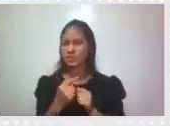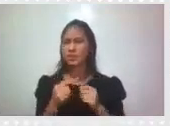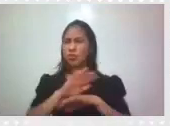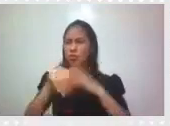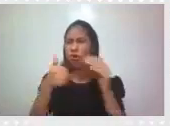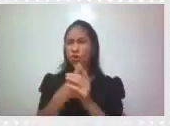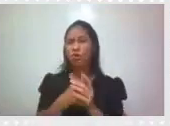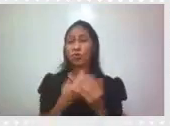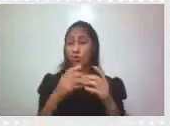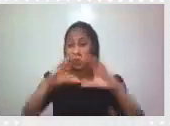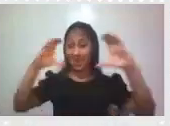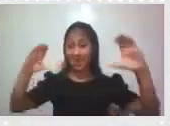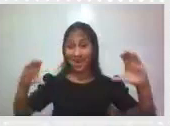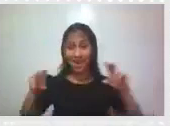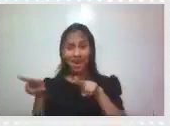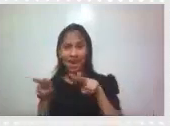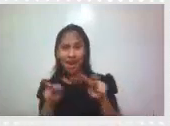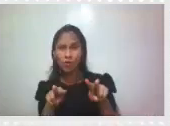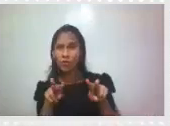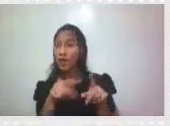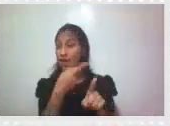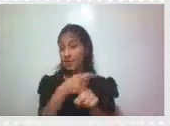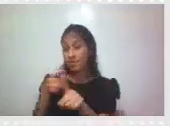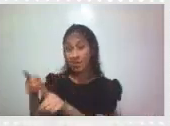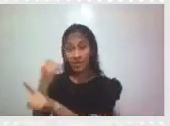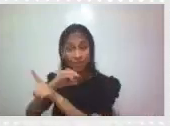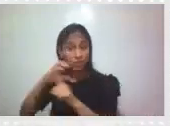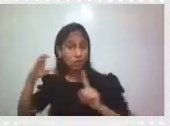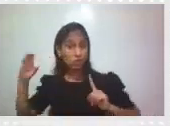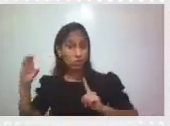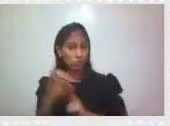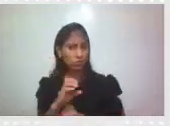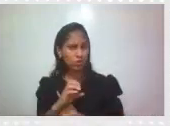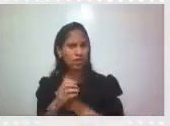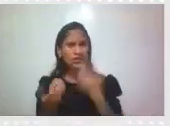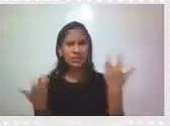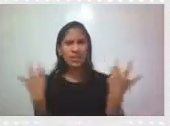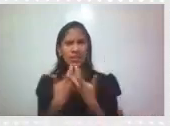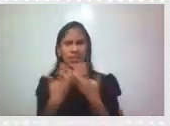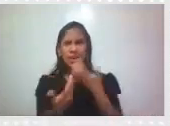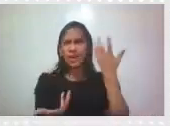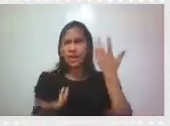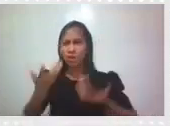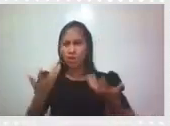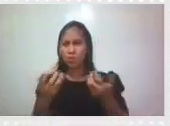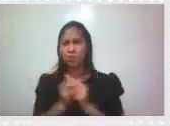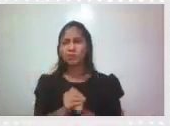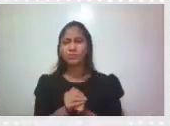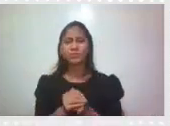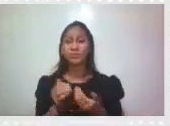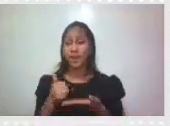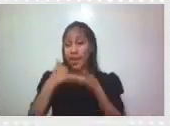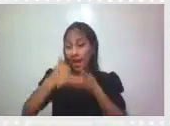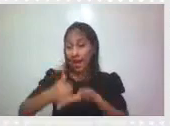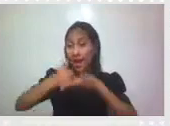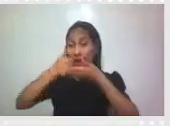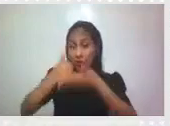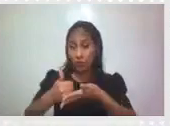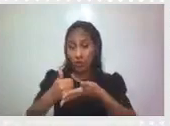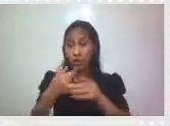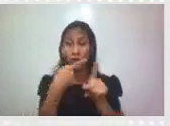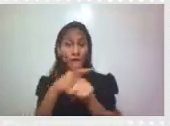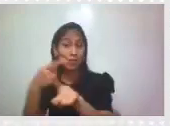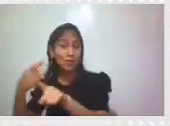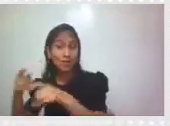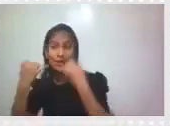es una herramienta de gestión social que se basa en una metodología que ha sido adaptada para poder brindar información con pertinencia